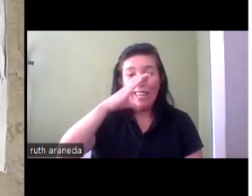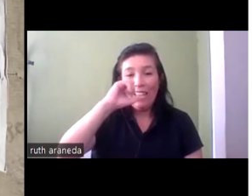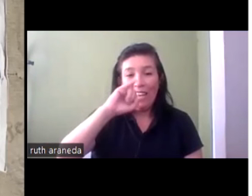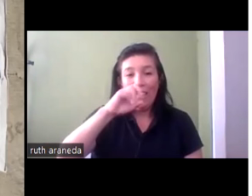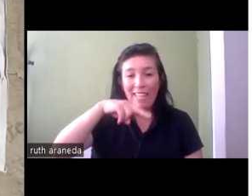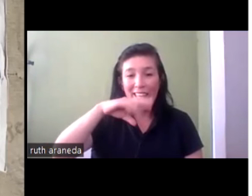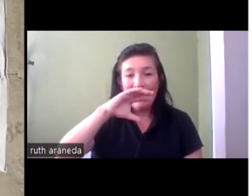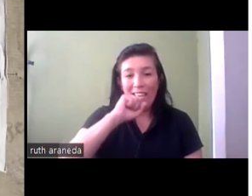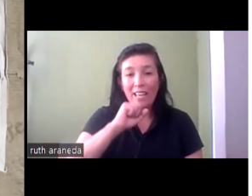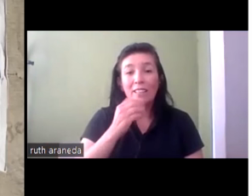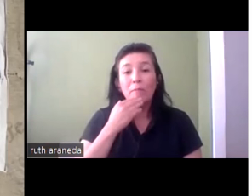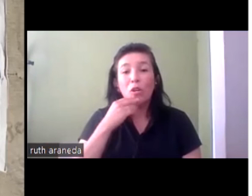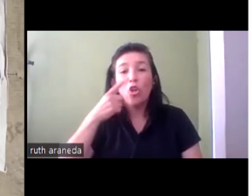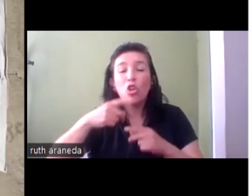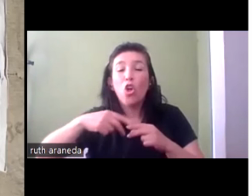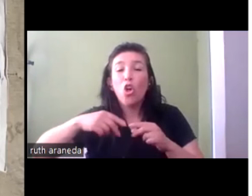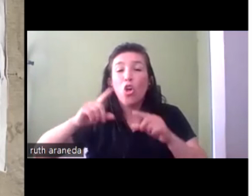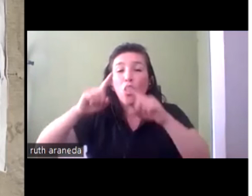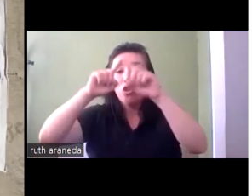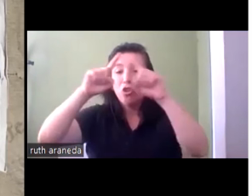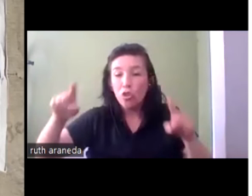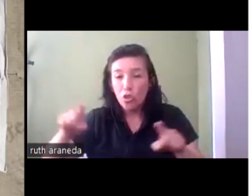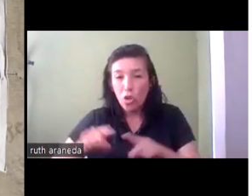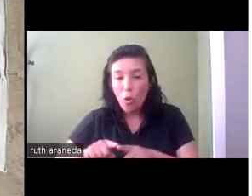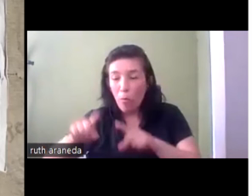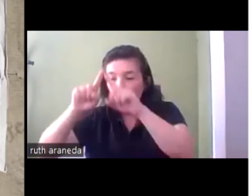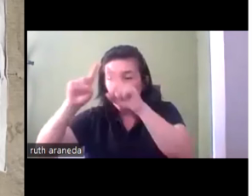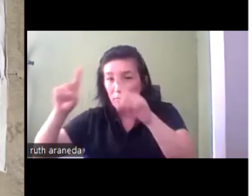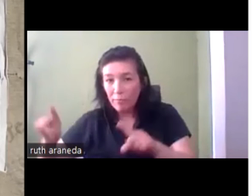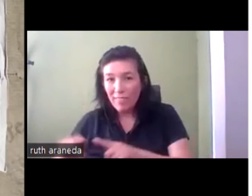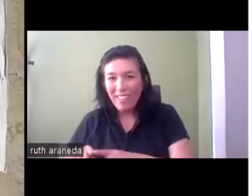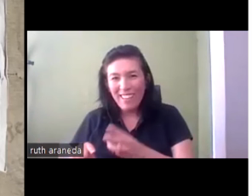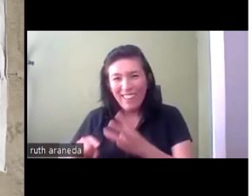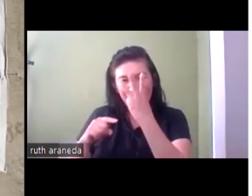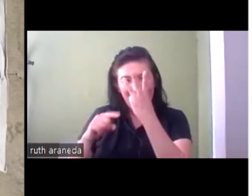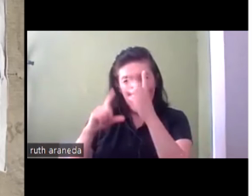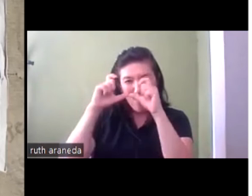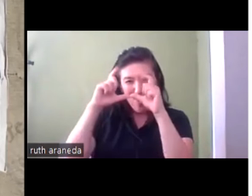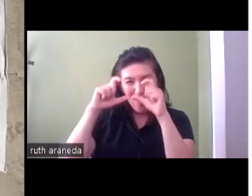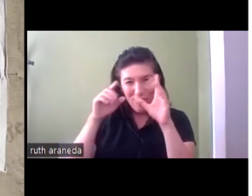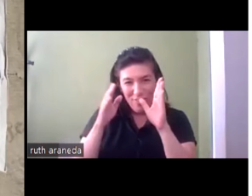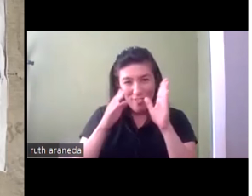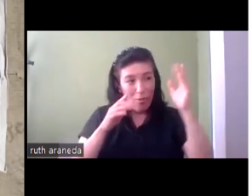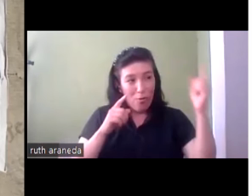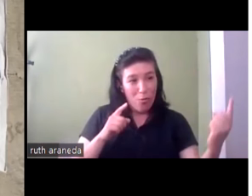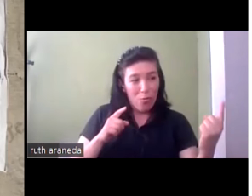en hileras, que también se puede observar particularmente en el aríbalo, la tercera pieza de mano de izquierda a derecha,